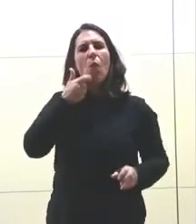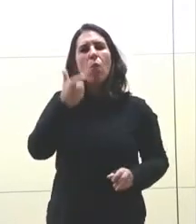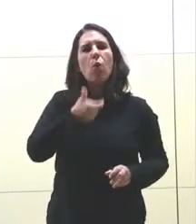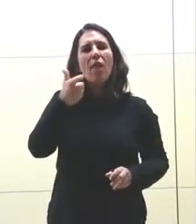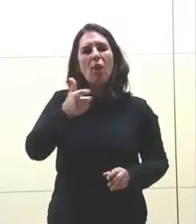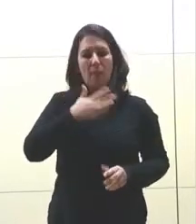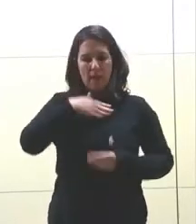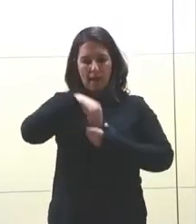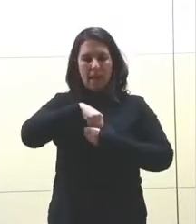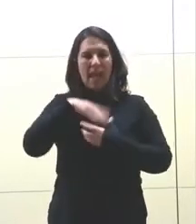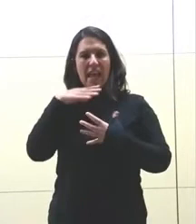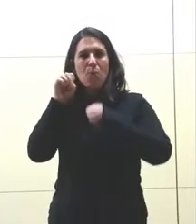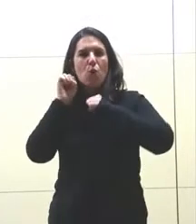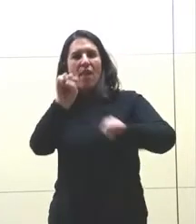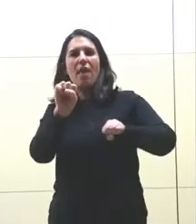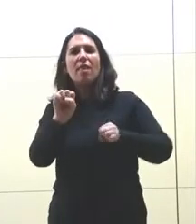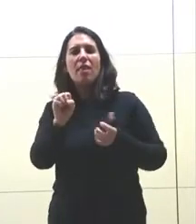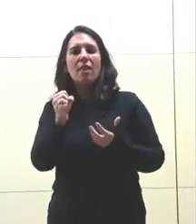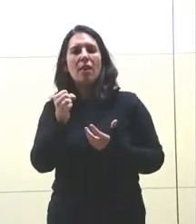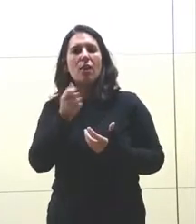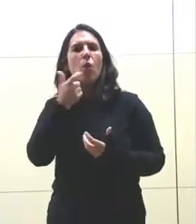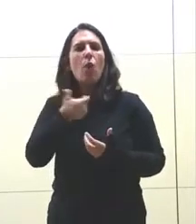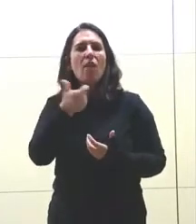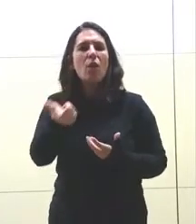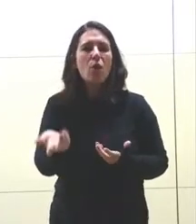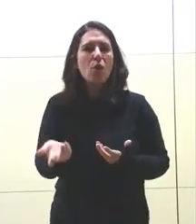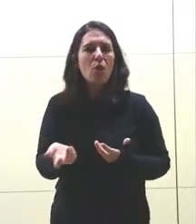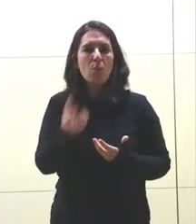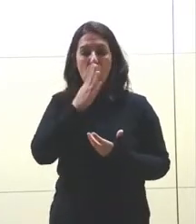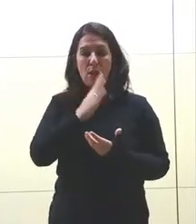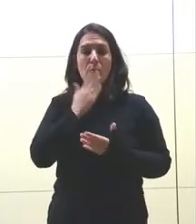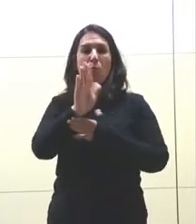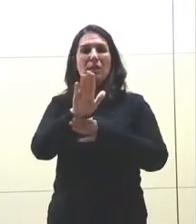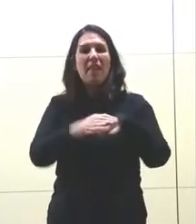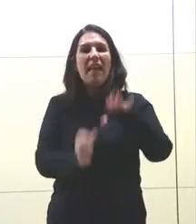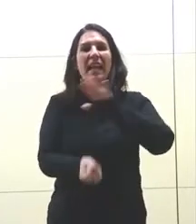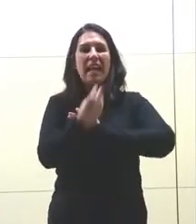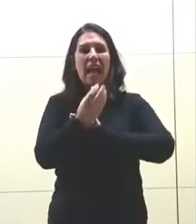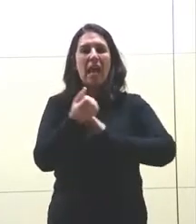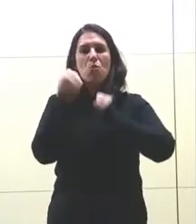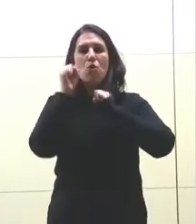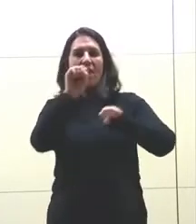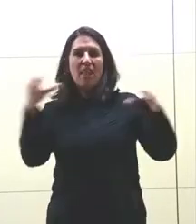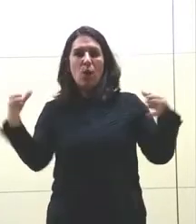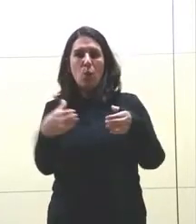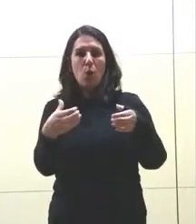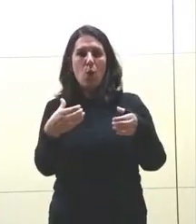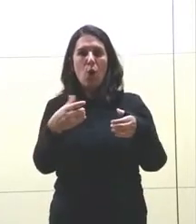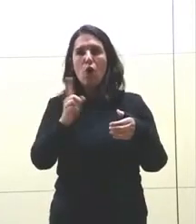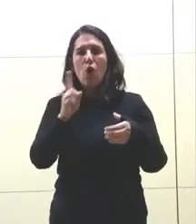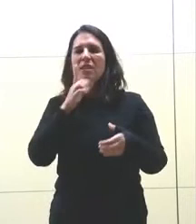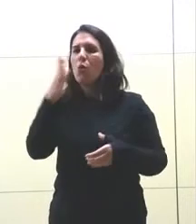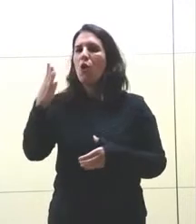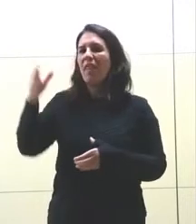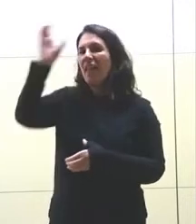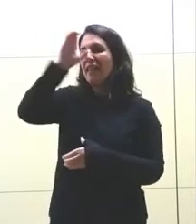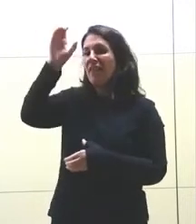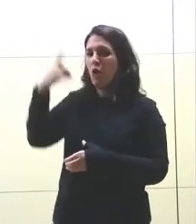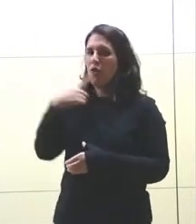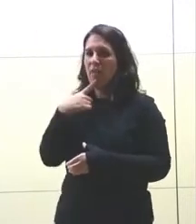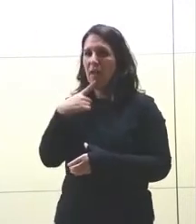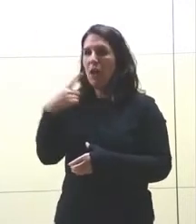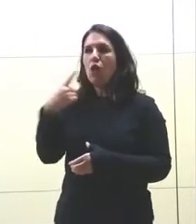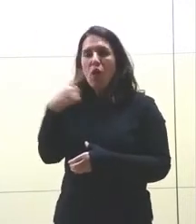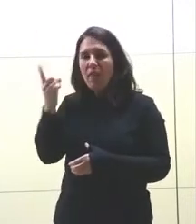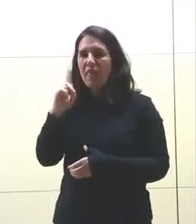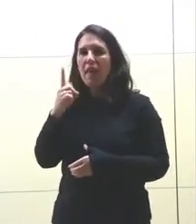inmunidad. Esta propuesta de crear inmunidad de grupo no se basa en la evidencia científica, que no nos ha dicho todavía cuánto tiempo va a durar la